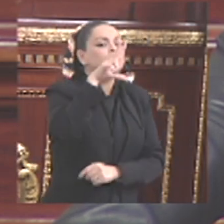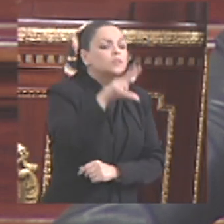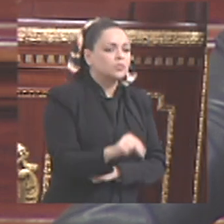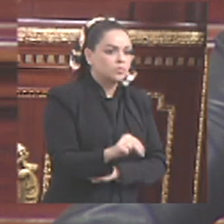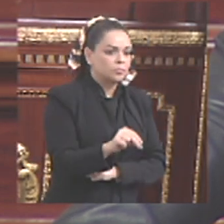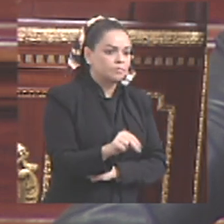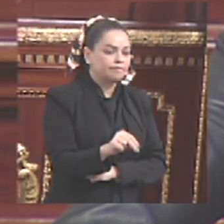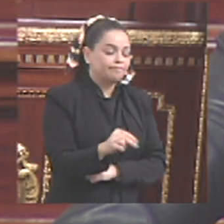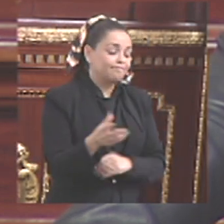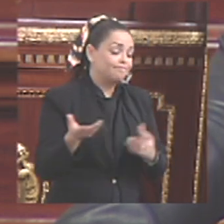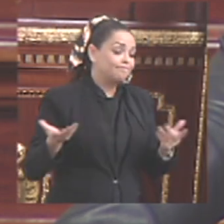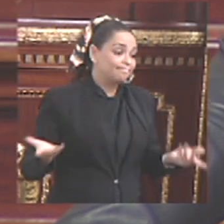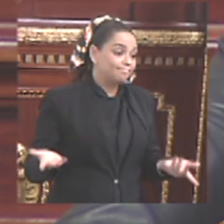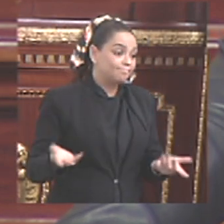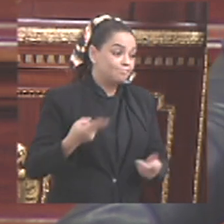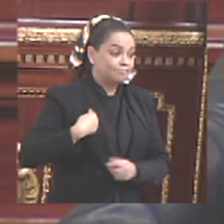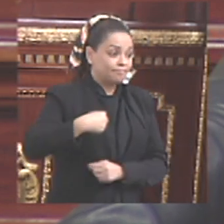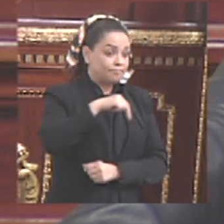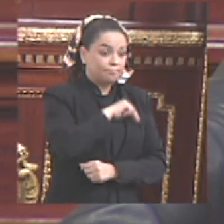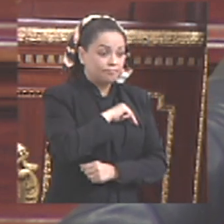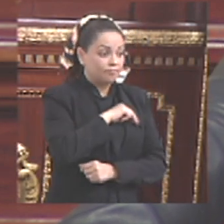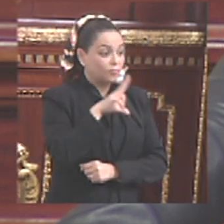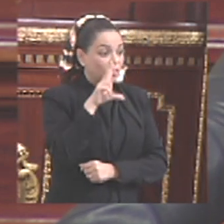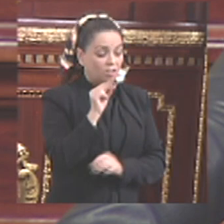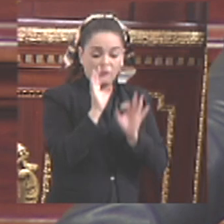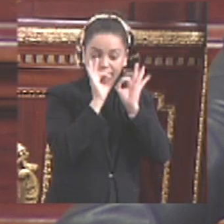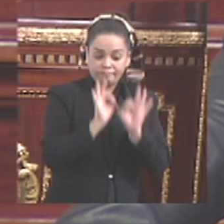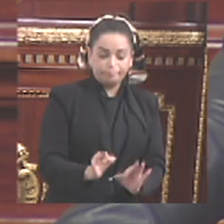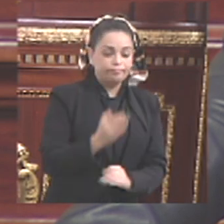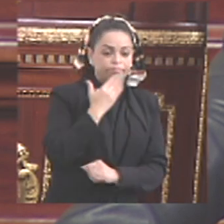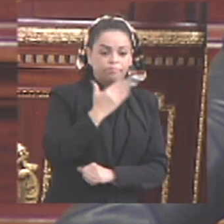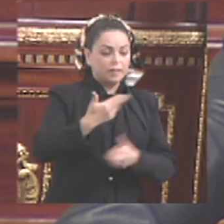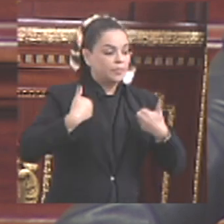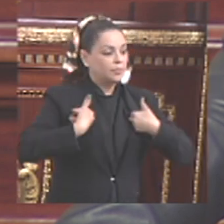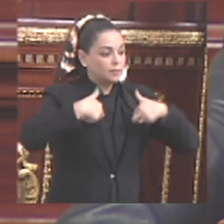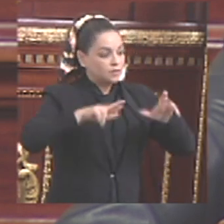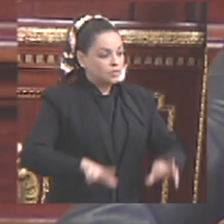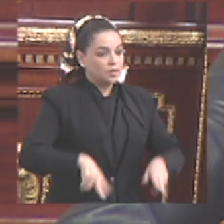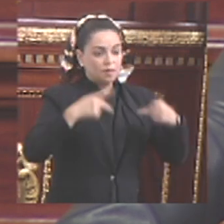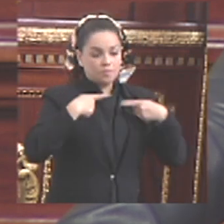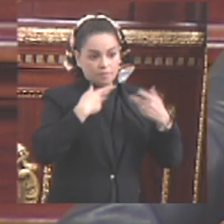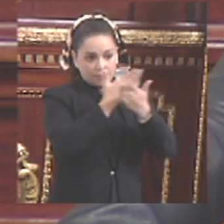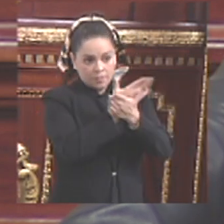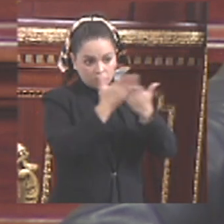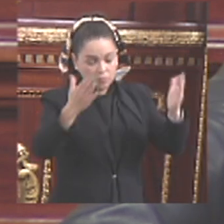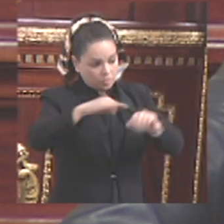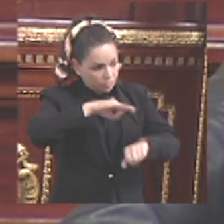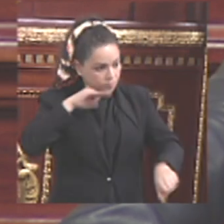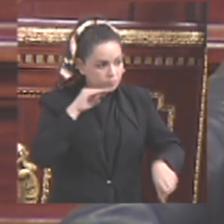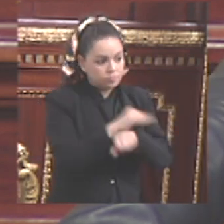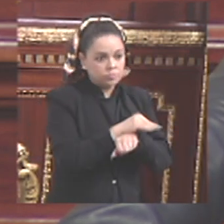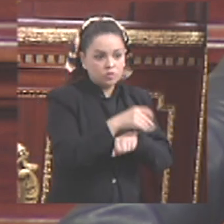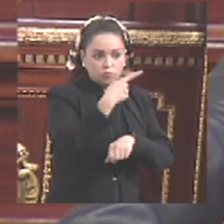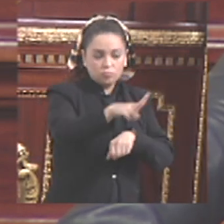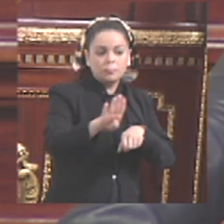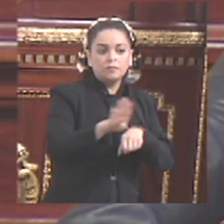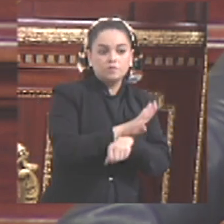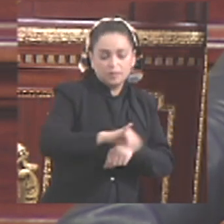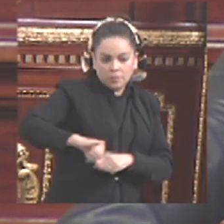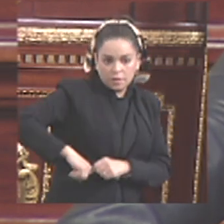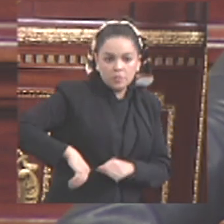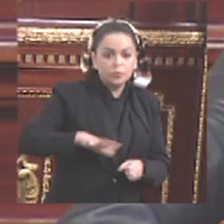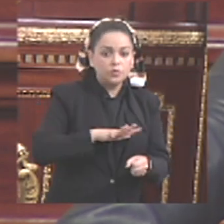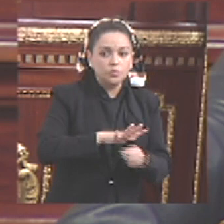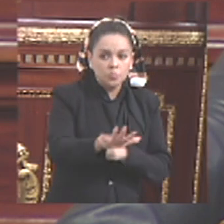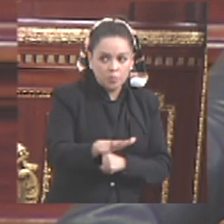lo que nosotros tenemos que ser la voz del ciudadano y representar sus intereses. Yo en ese sentido quiero